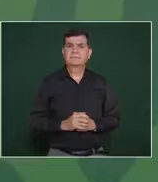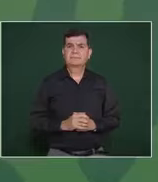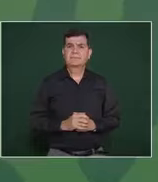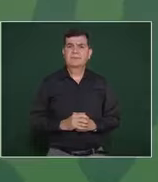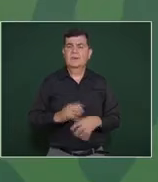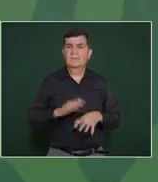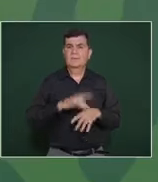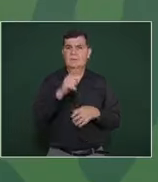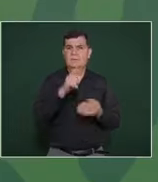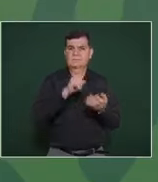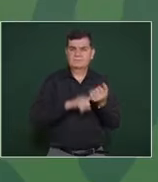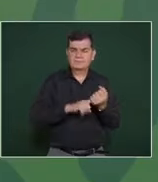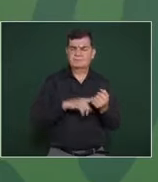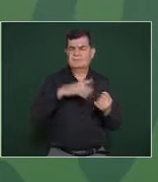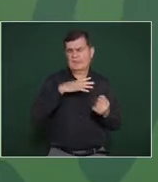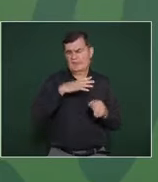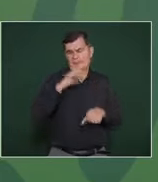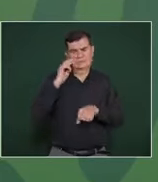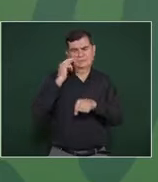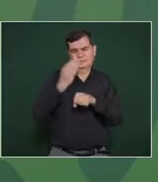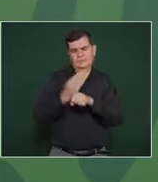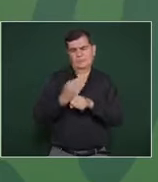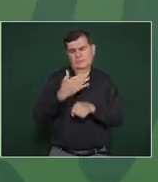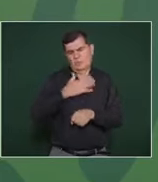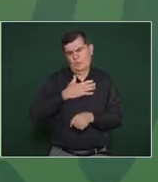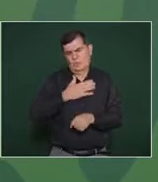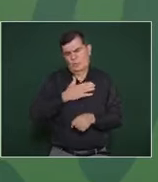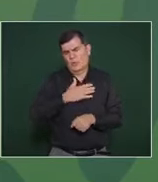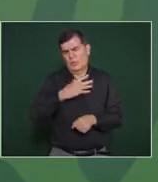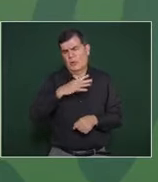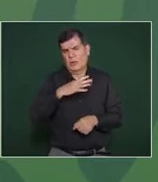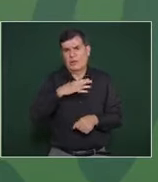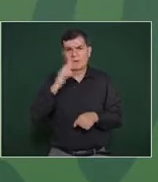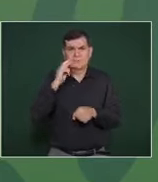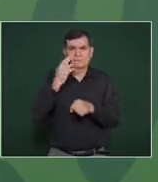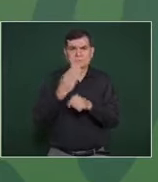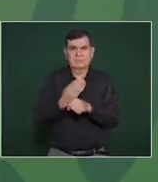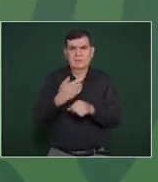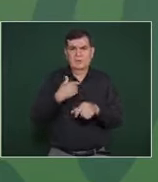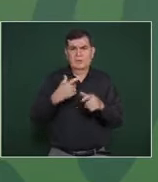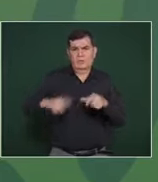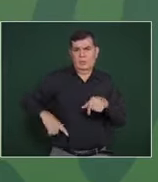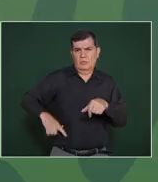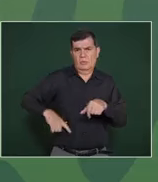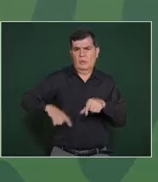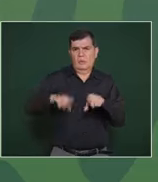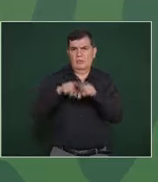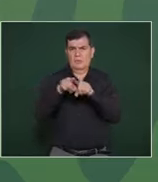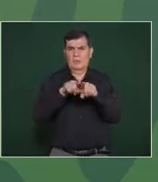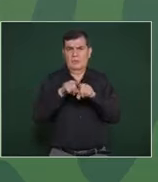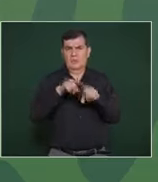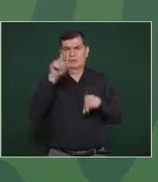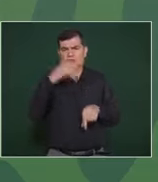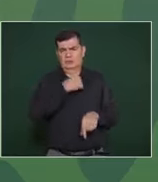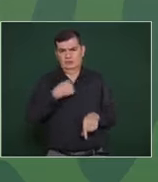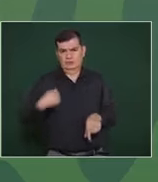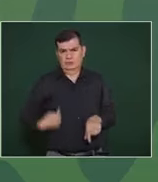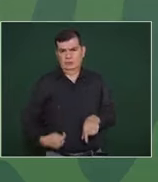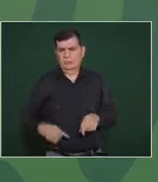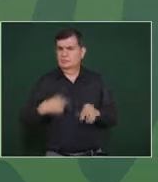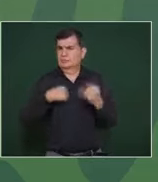el compromiso responsable del gobierno hermano de la República Popular de